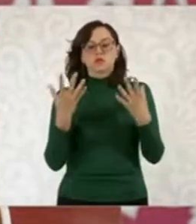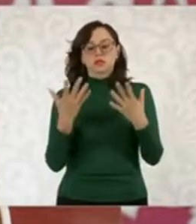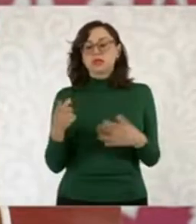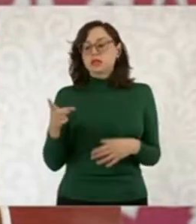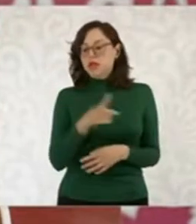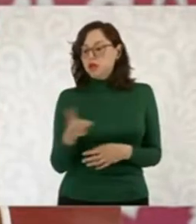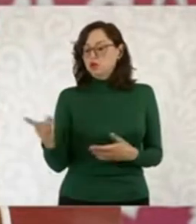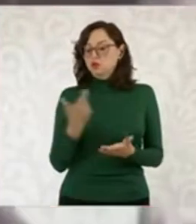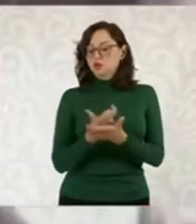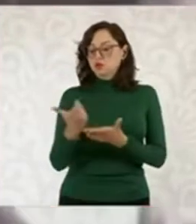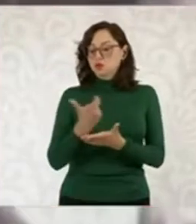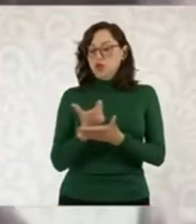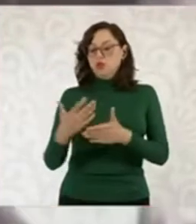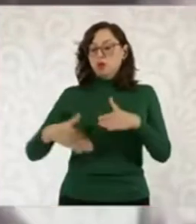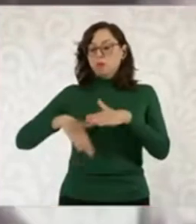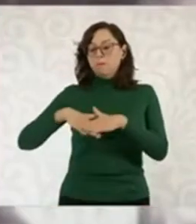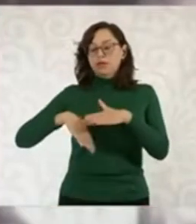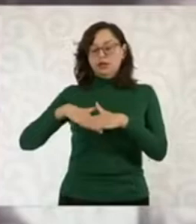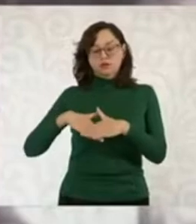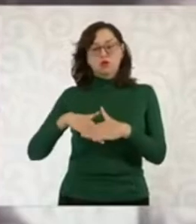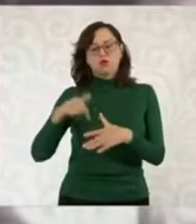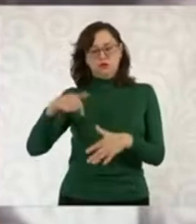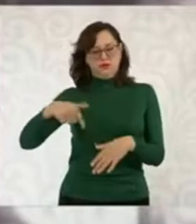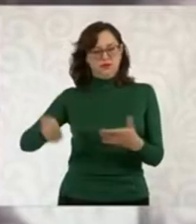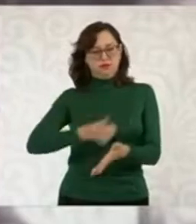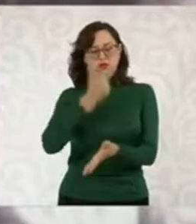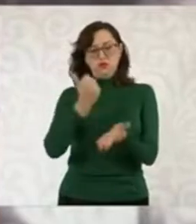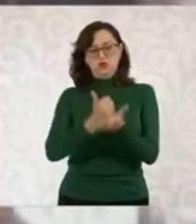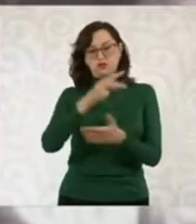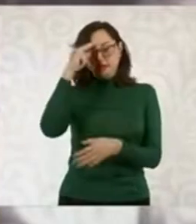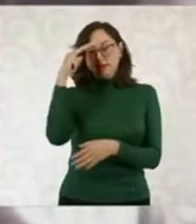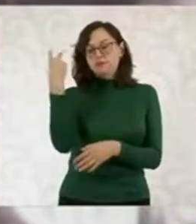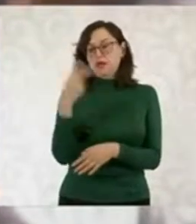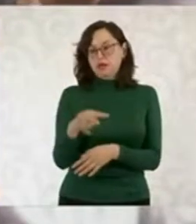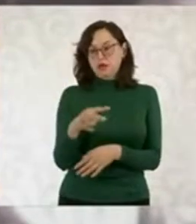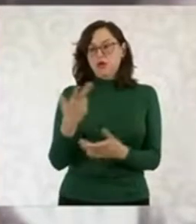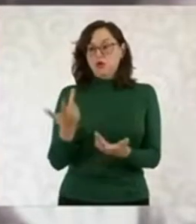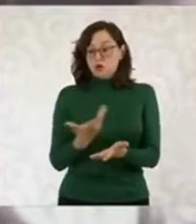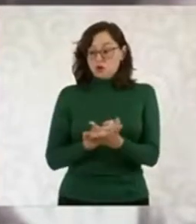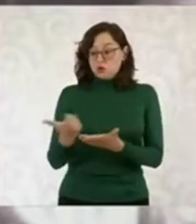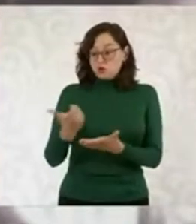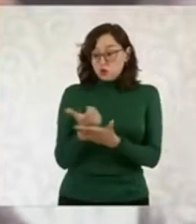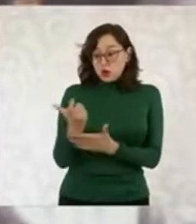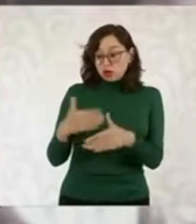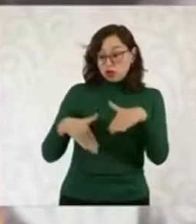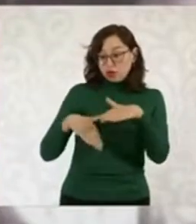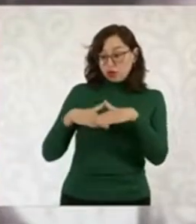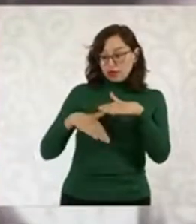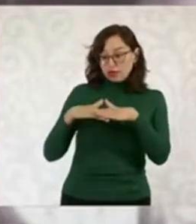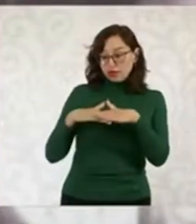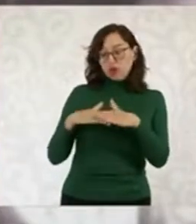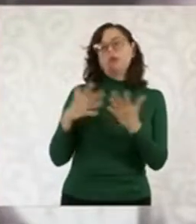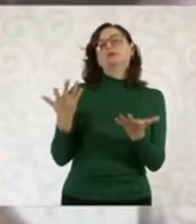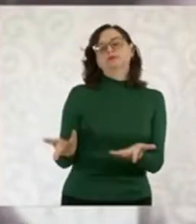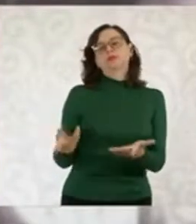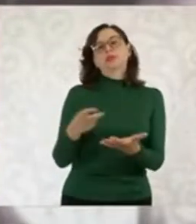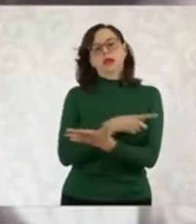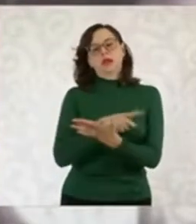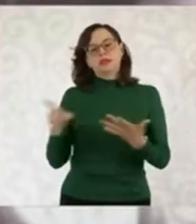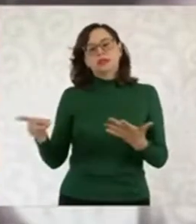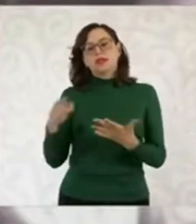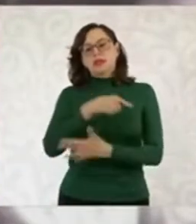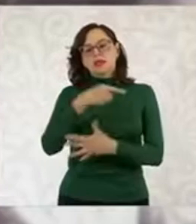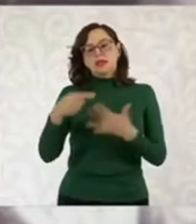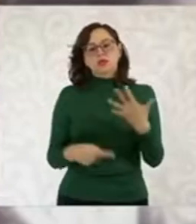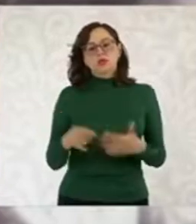mínimo de la Ciudad de México, con lo que contarán con la cobertura completa de todos los seguros del IMSS, atención